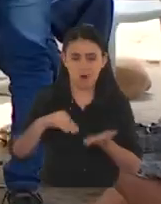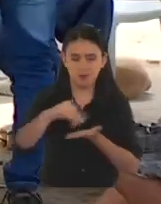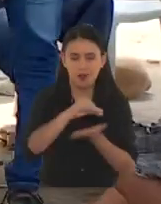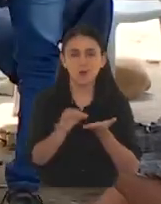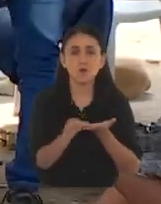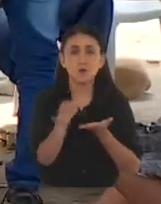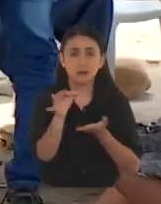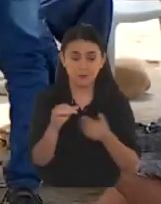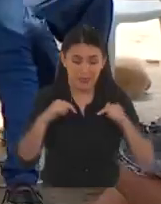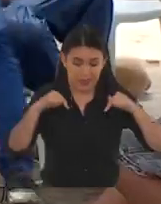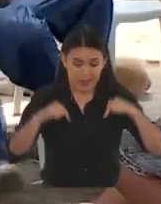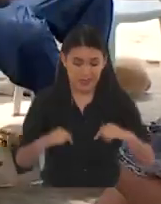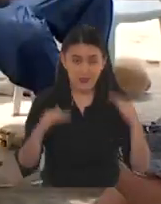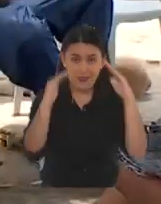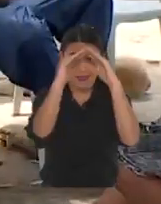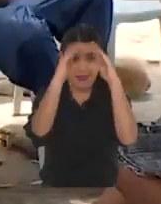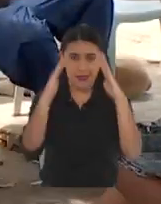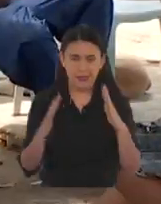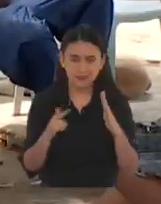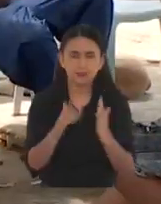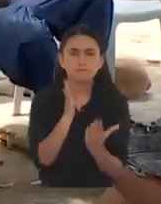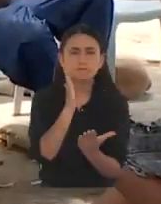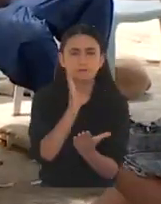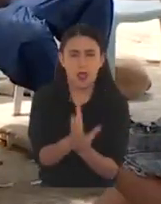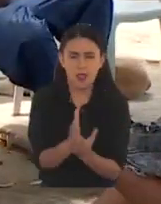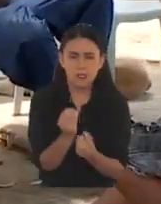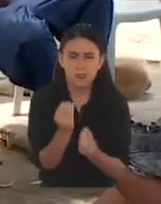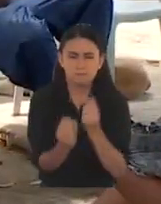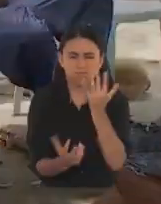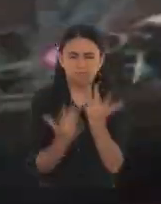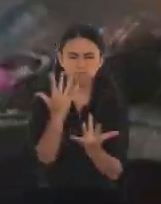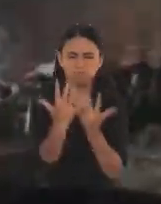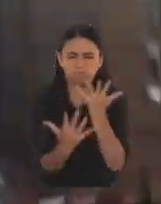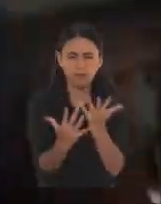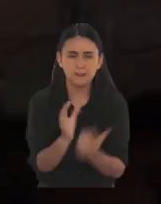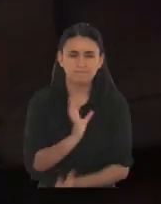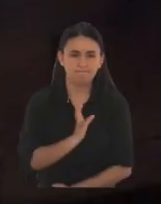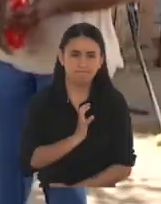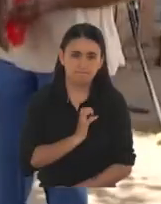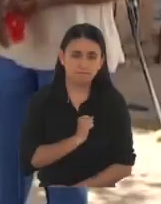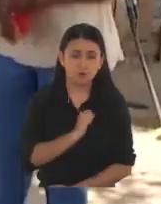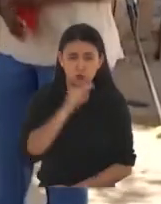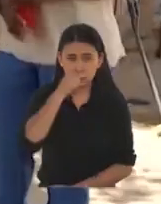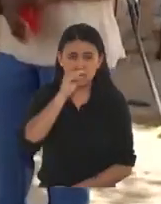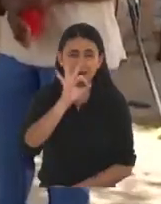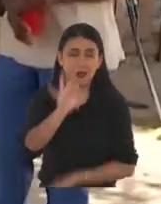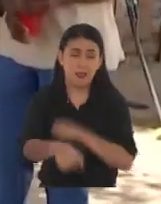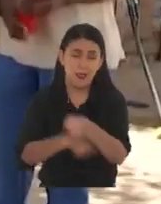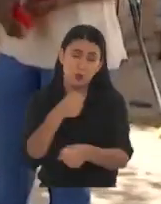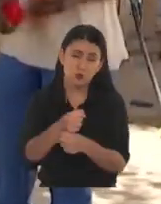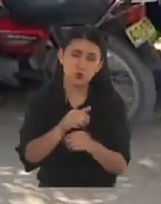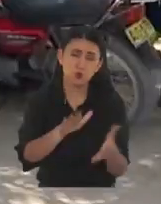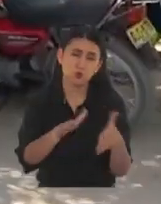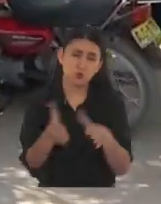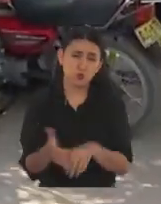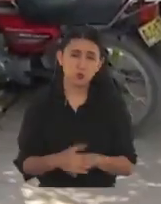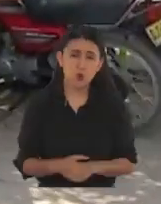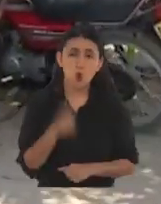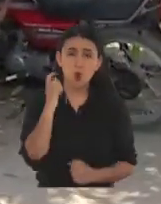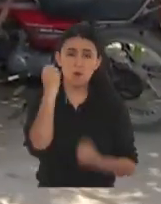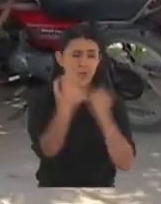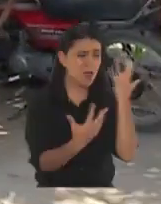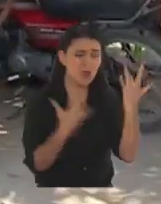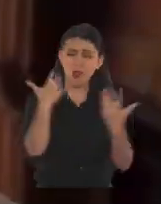punto, en esta vivienda, donde se registró la tragedia que lamentablemente cobró la vida de un bebé de tan solo 3 años que quedó aprisionado en medio de las